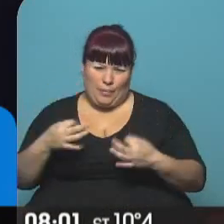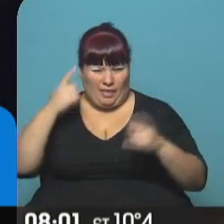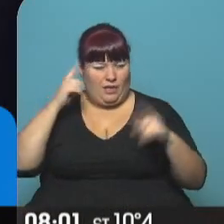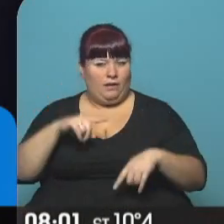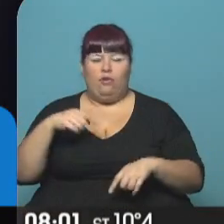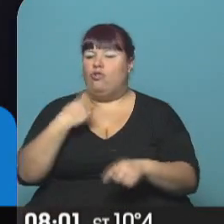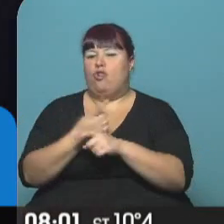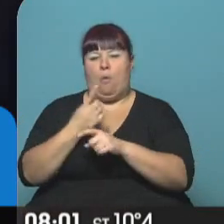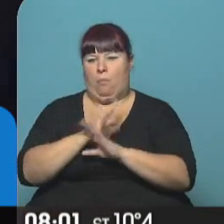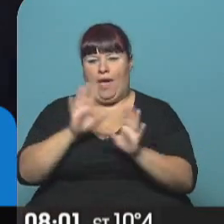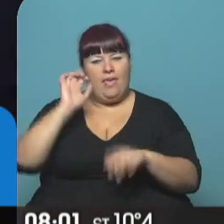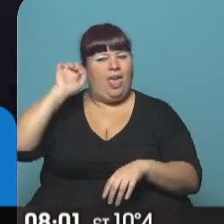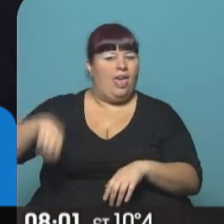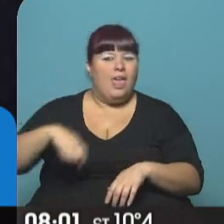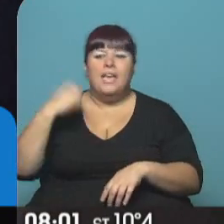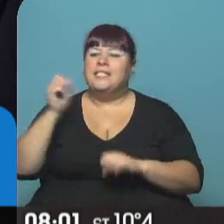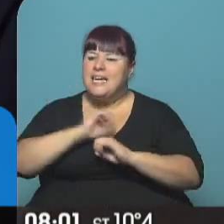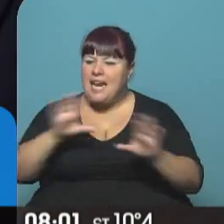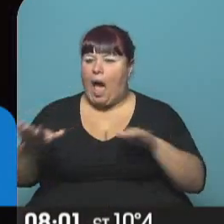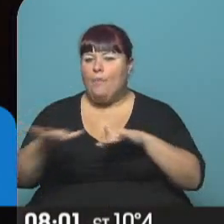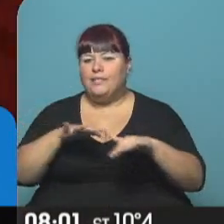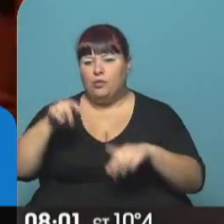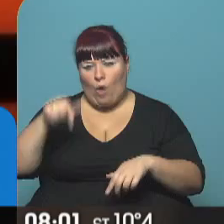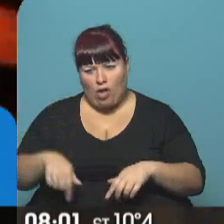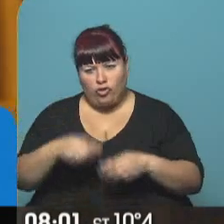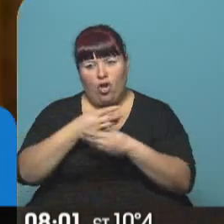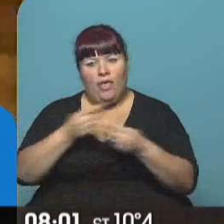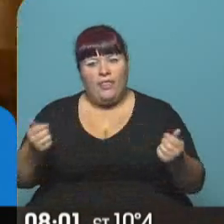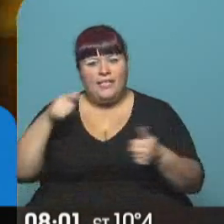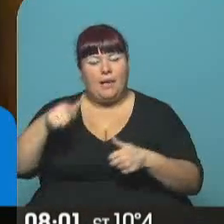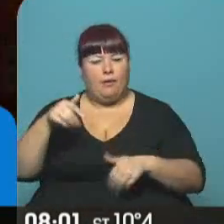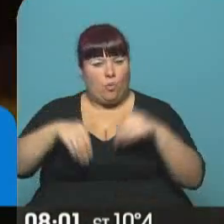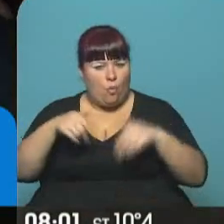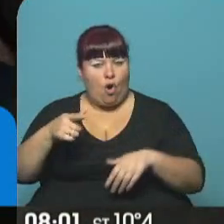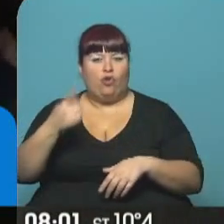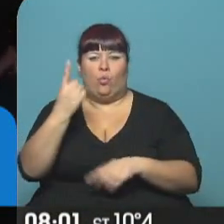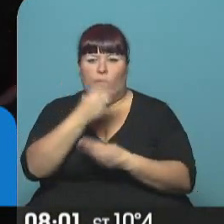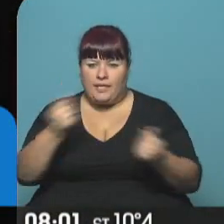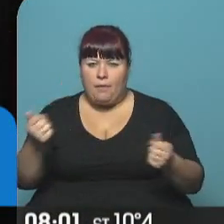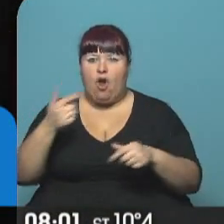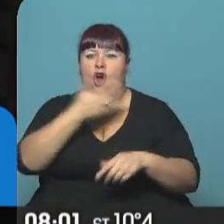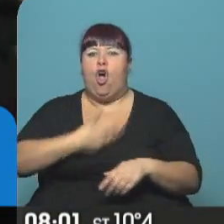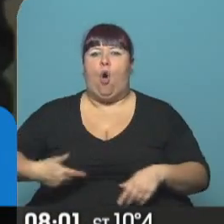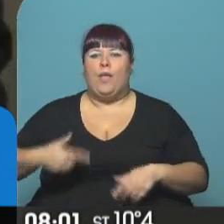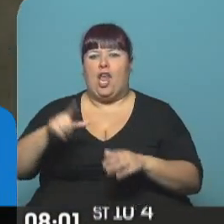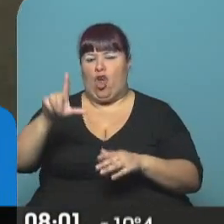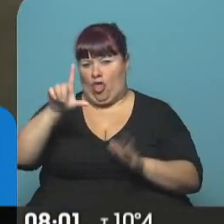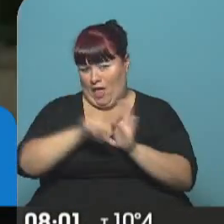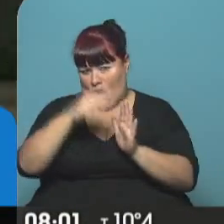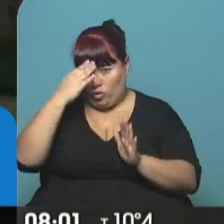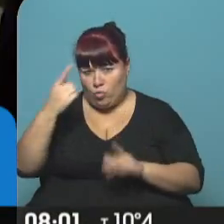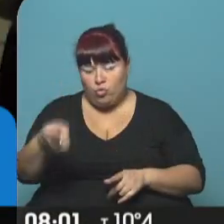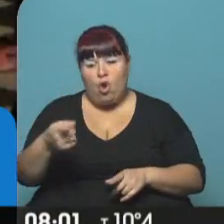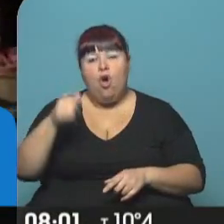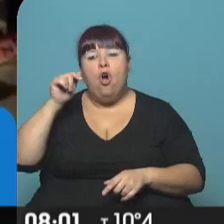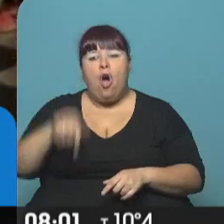Nosotros no podemos perder de vista que es muy grave el contexto en el que se da esta elección. Hay un desaparecido bajo un gobierno constitucional y